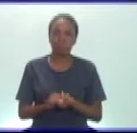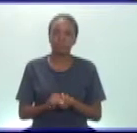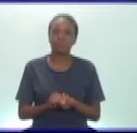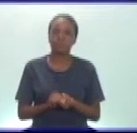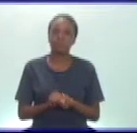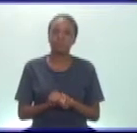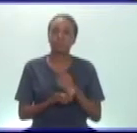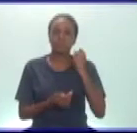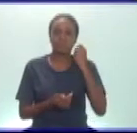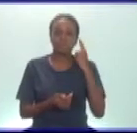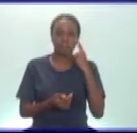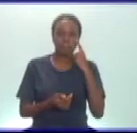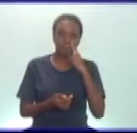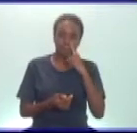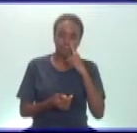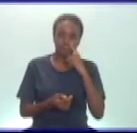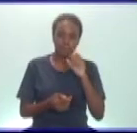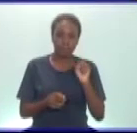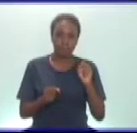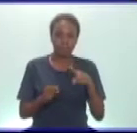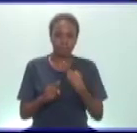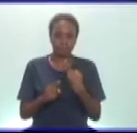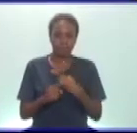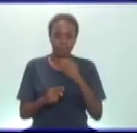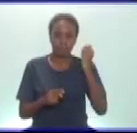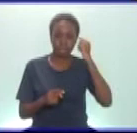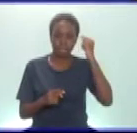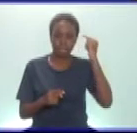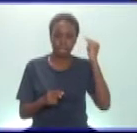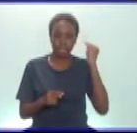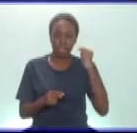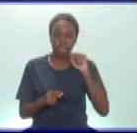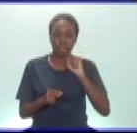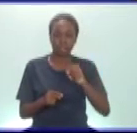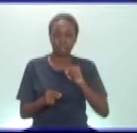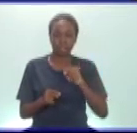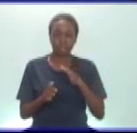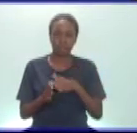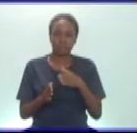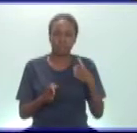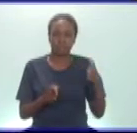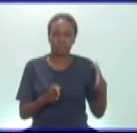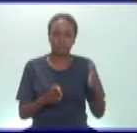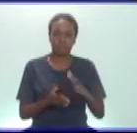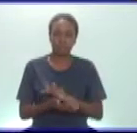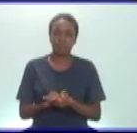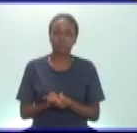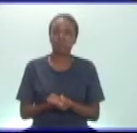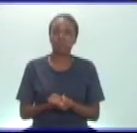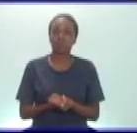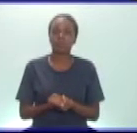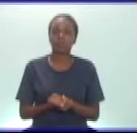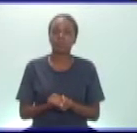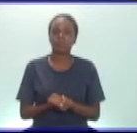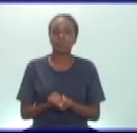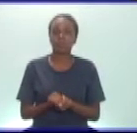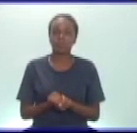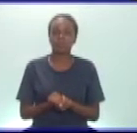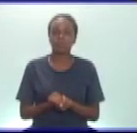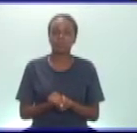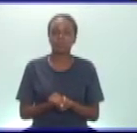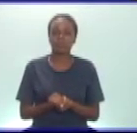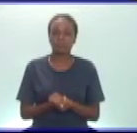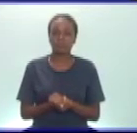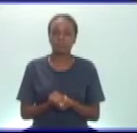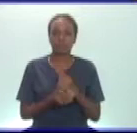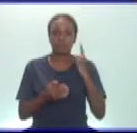Termina la idea central y por tanto coloco punto y seguido. Su contenido es exclusivamente de guerra y sus héroes son indómitos